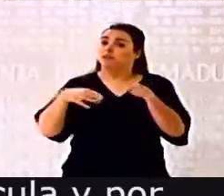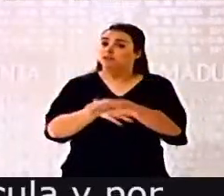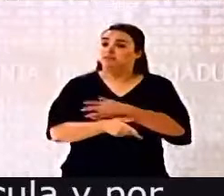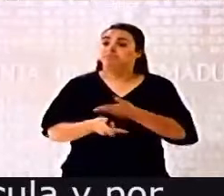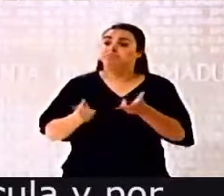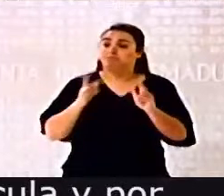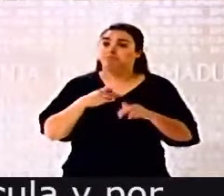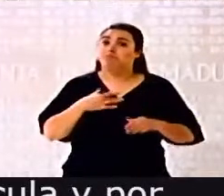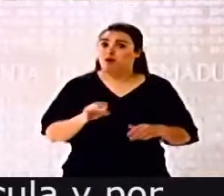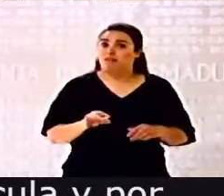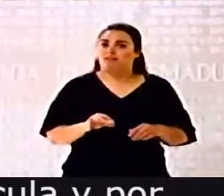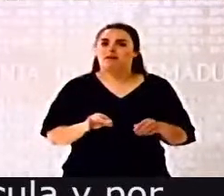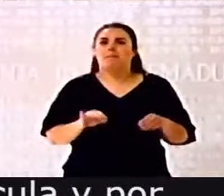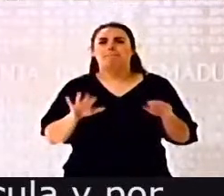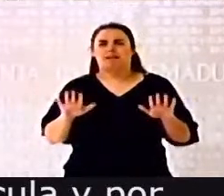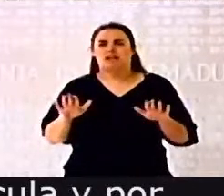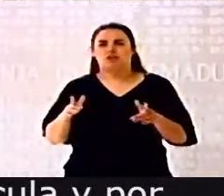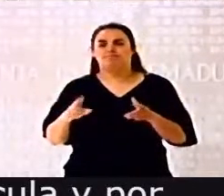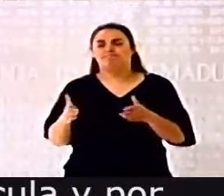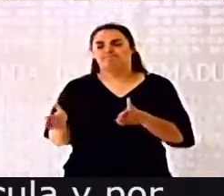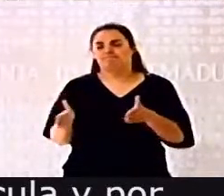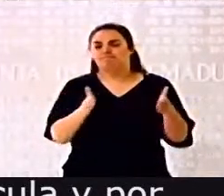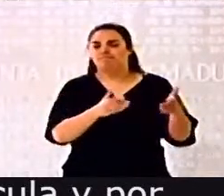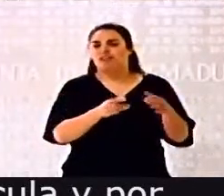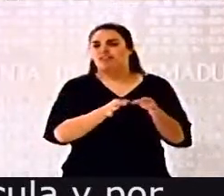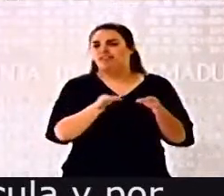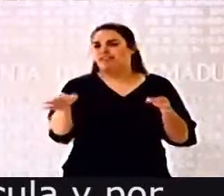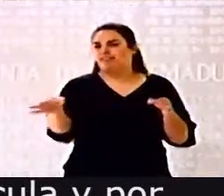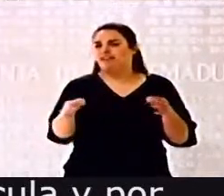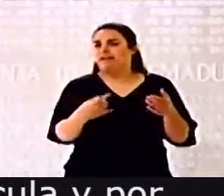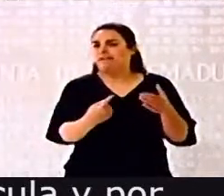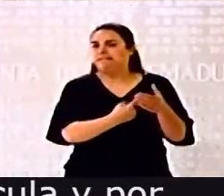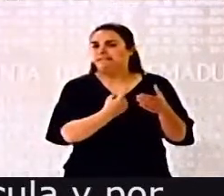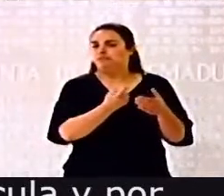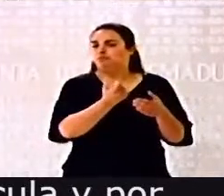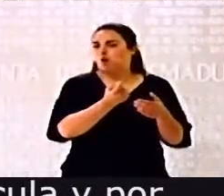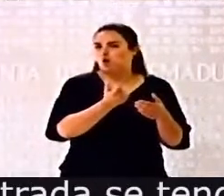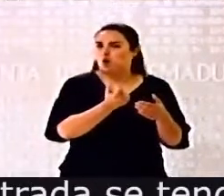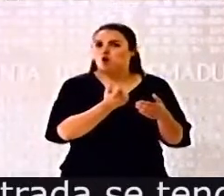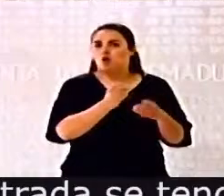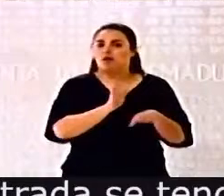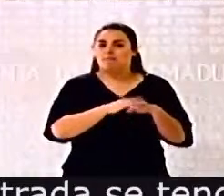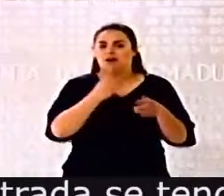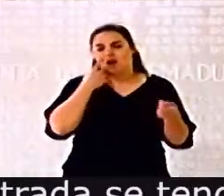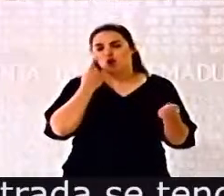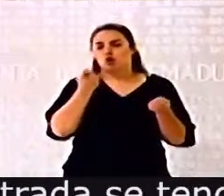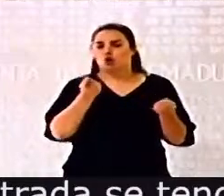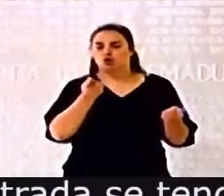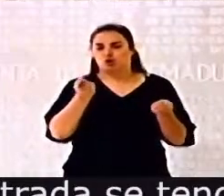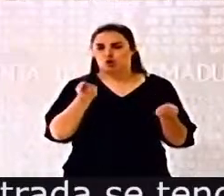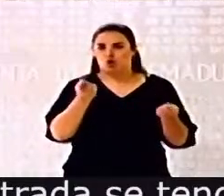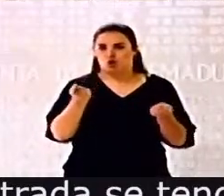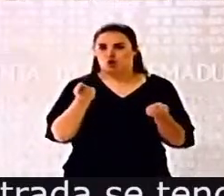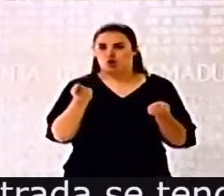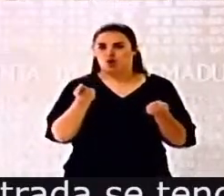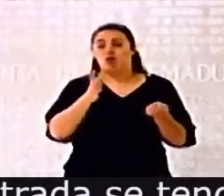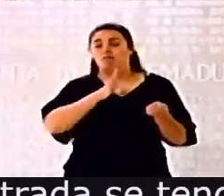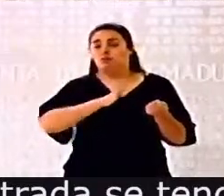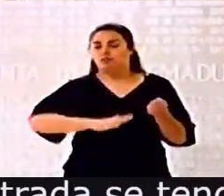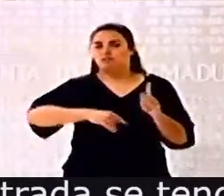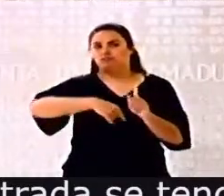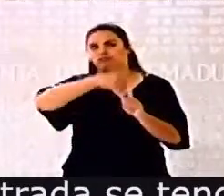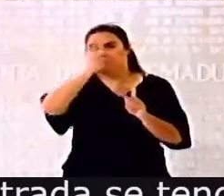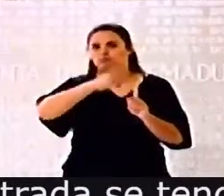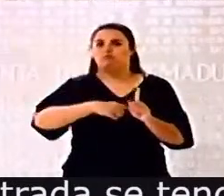niño, se le tenga con el distanciamiento de seguridad adecuado y en vigilancia por si la fiebre